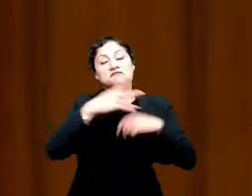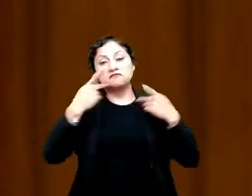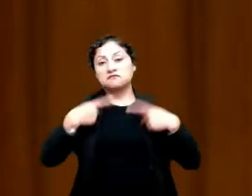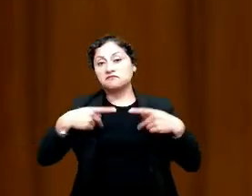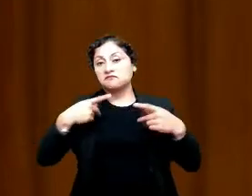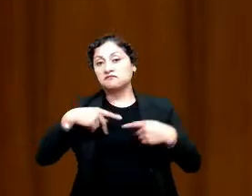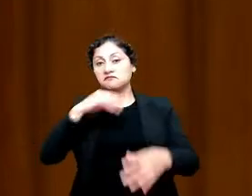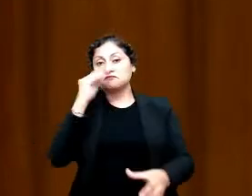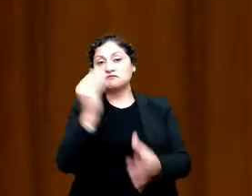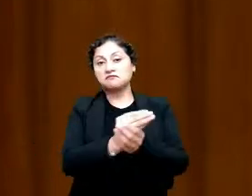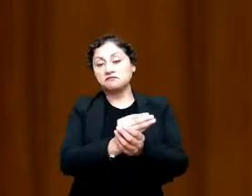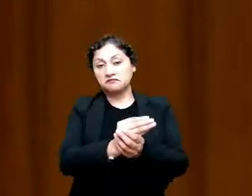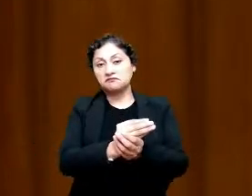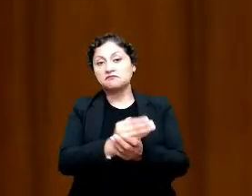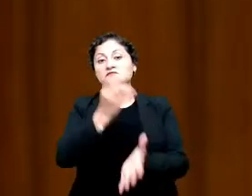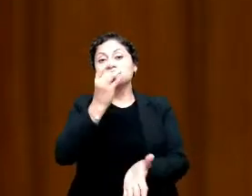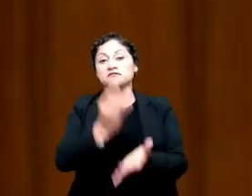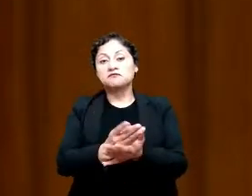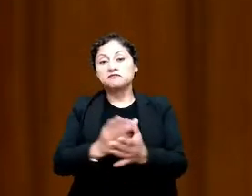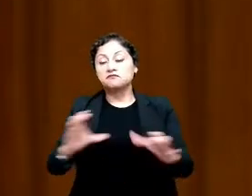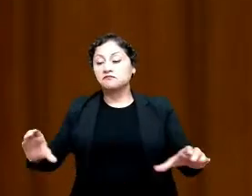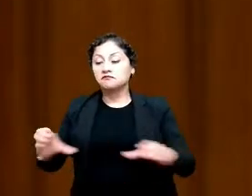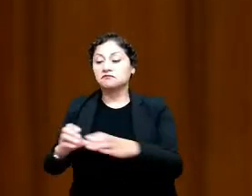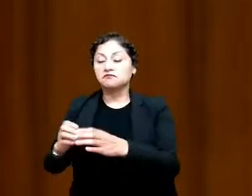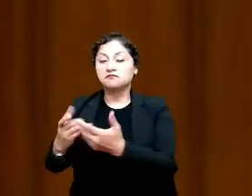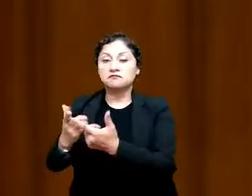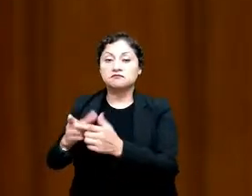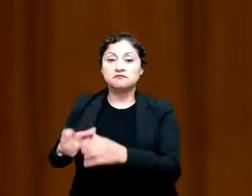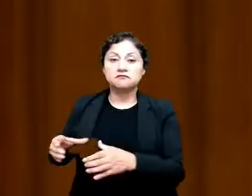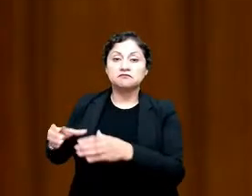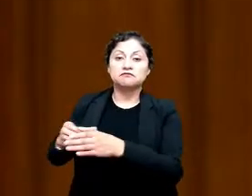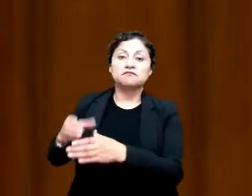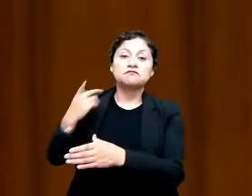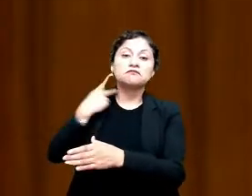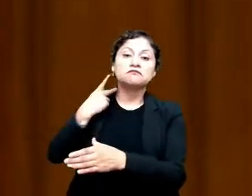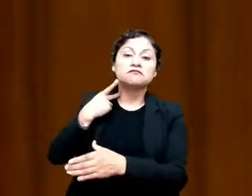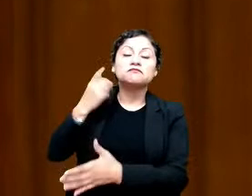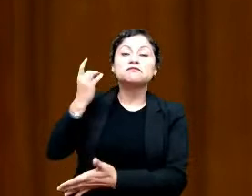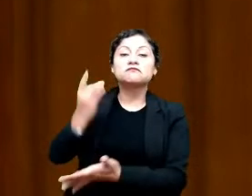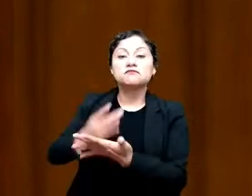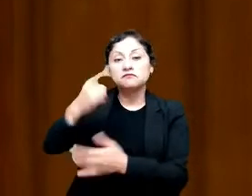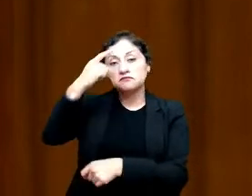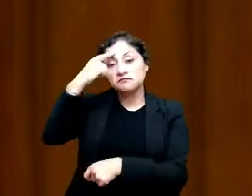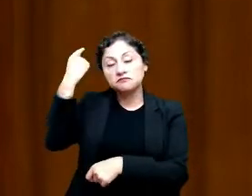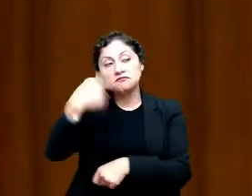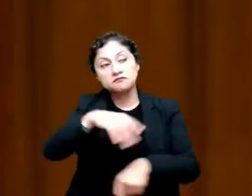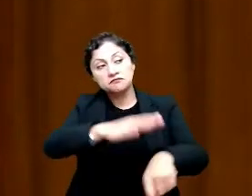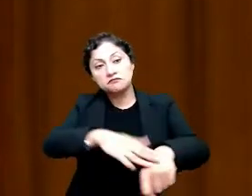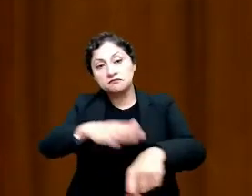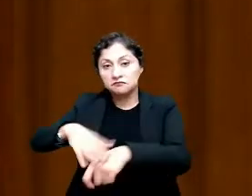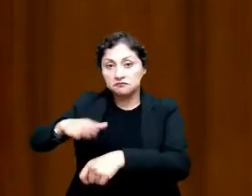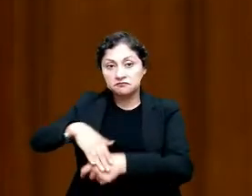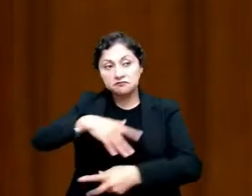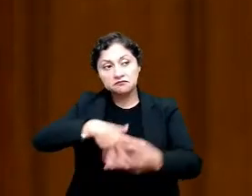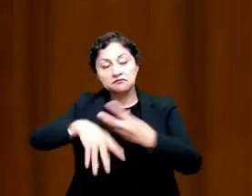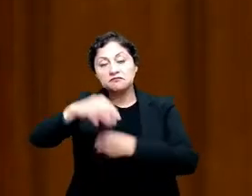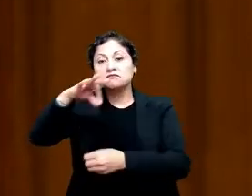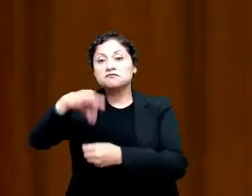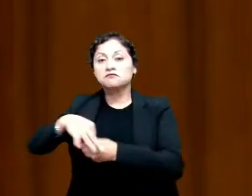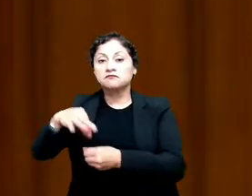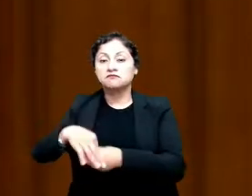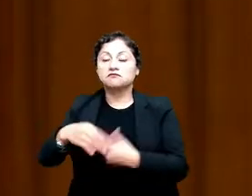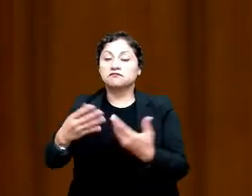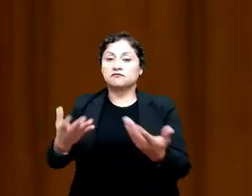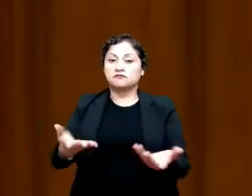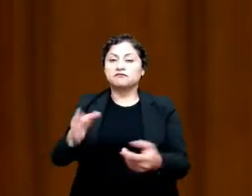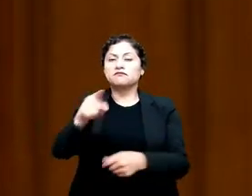y solo se acercan a su base en momentos electorales como este. Si hoy salimos a la